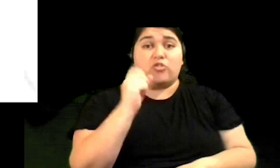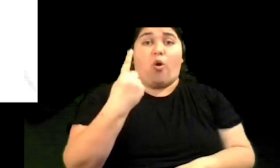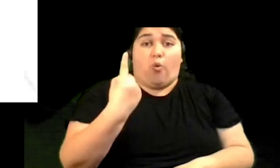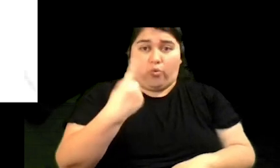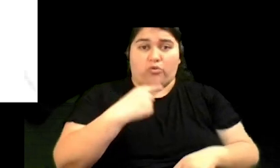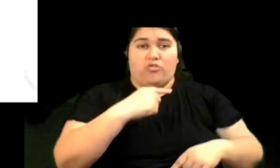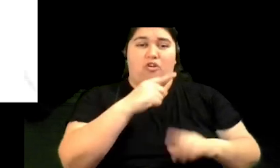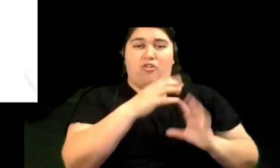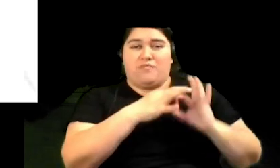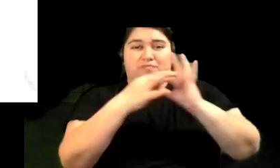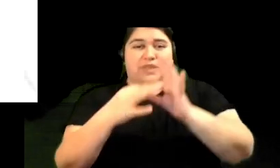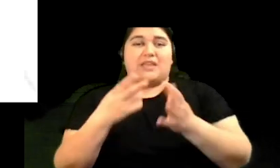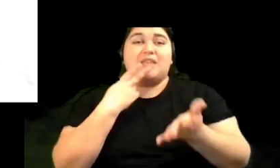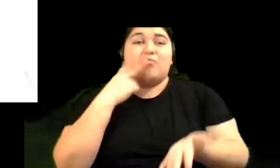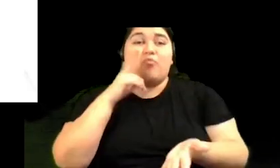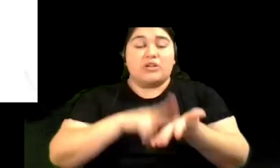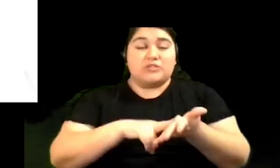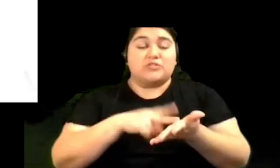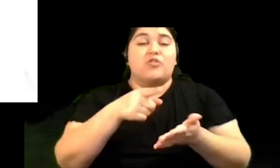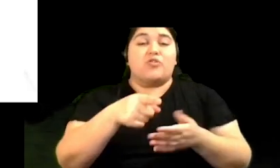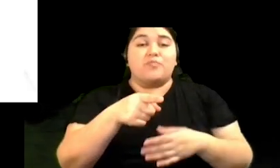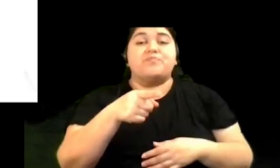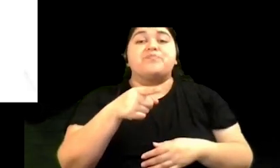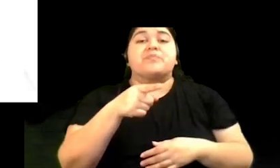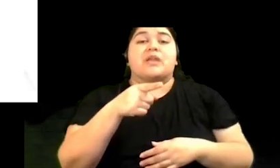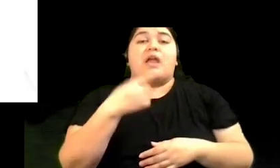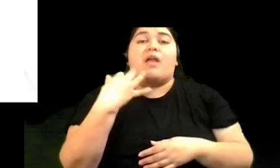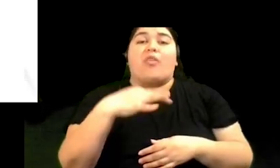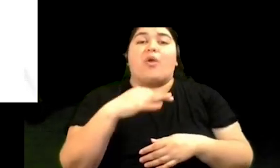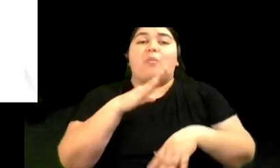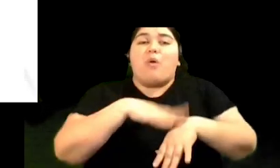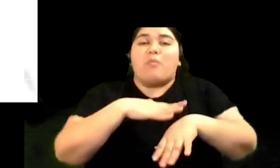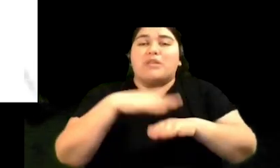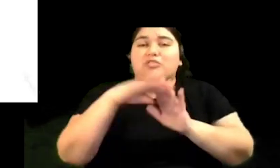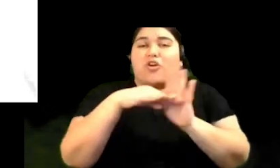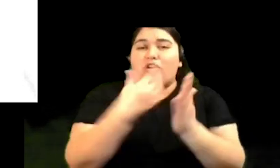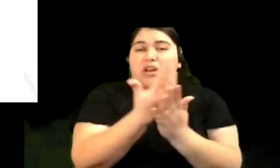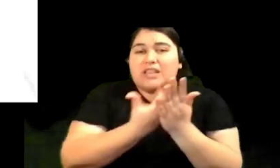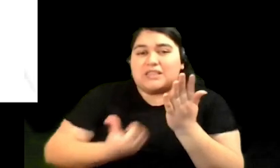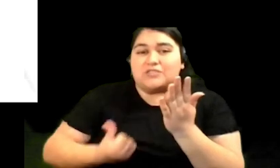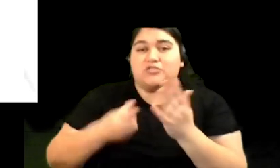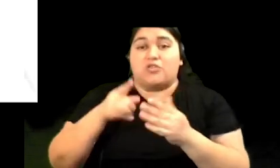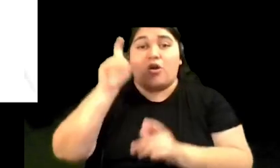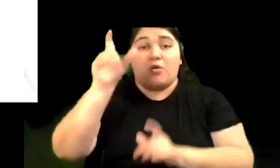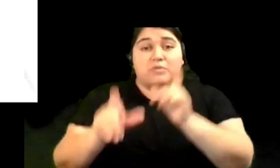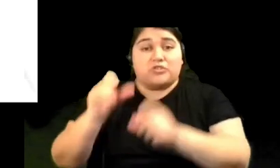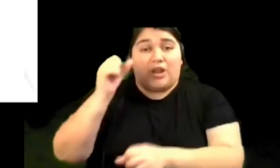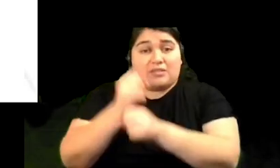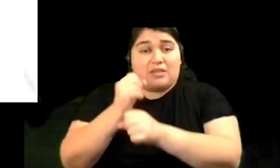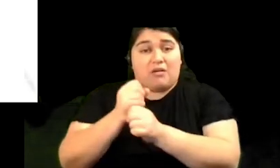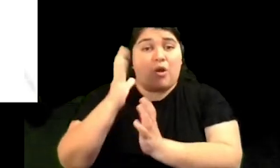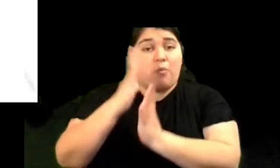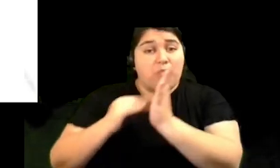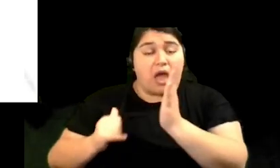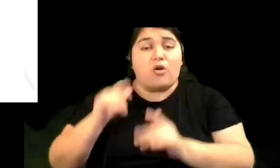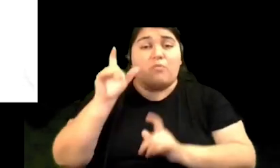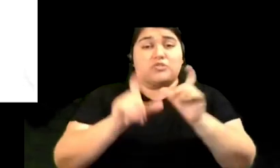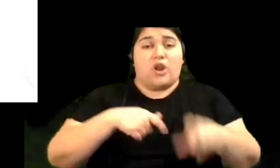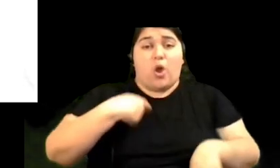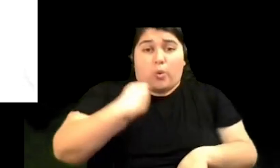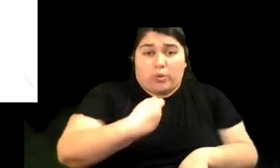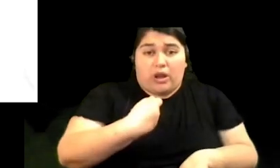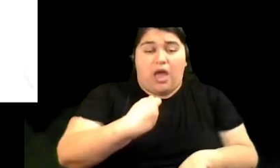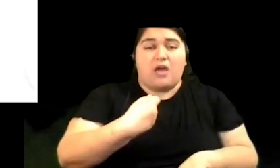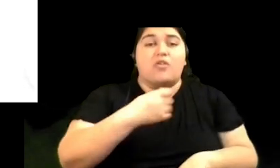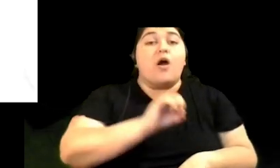de la Ley de Impuestos a las Ganancias. Era el régimen de retención para trabajadores en relación de dependencia, jubilados de